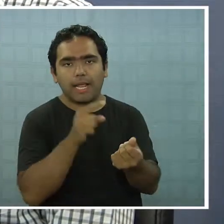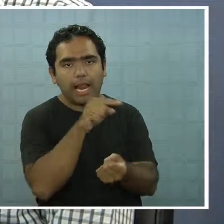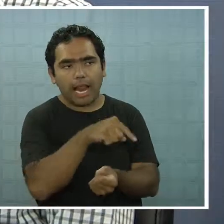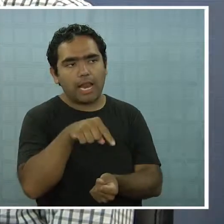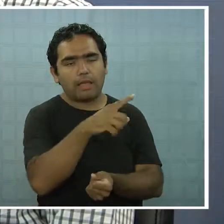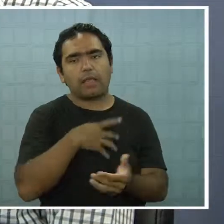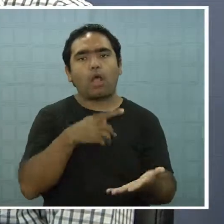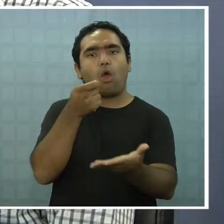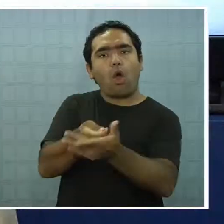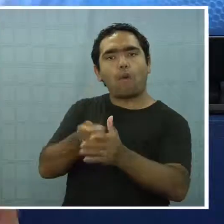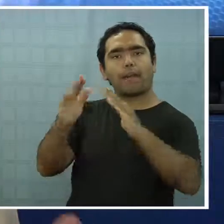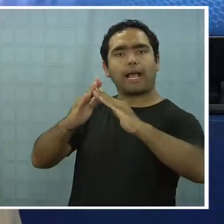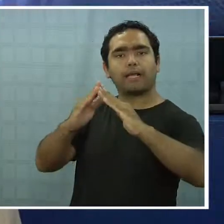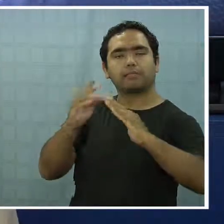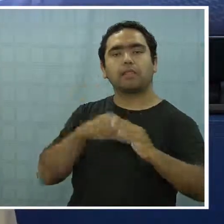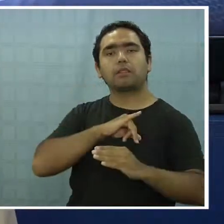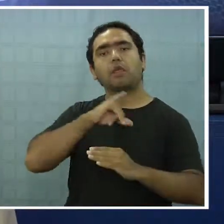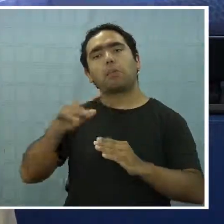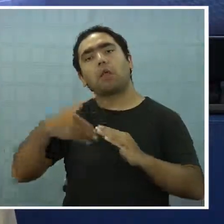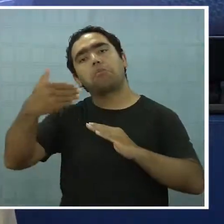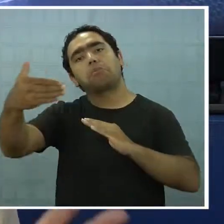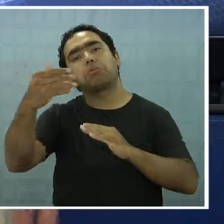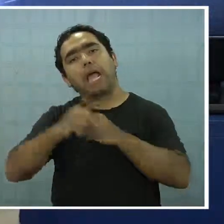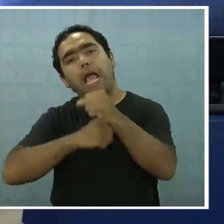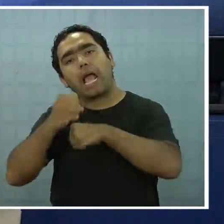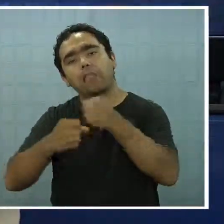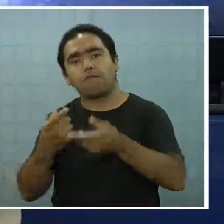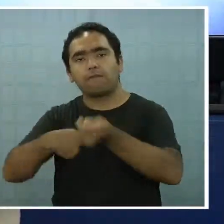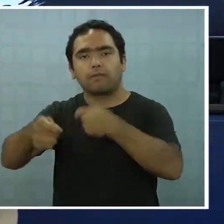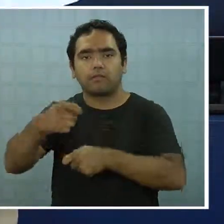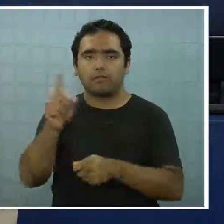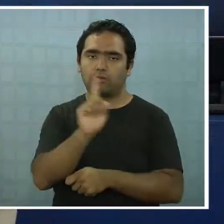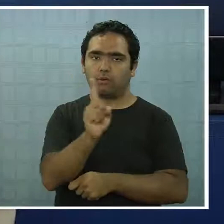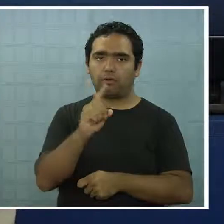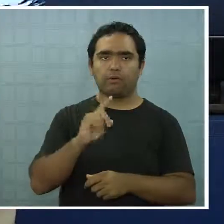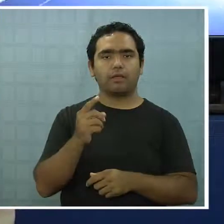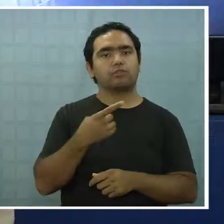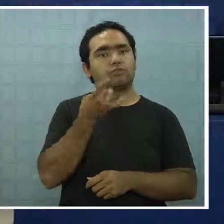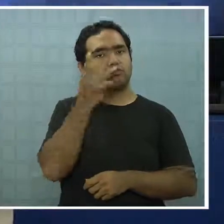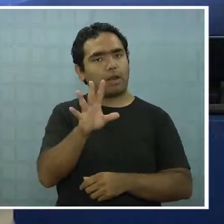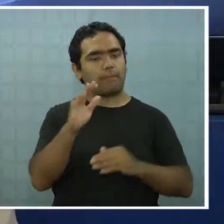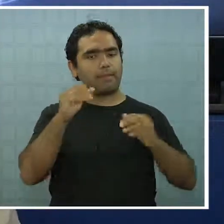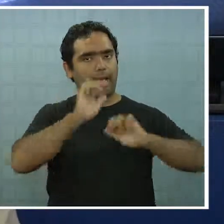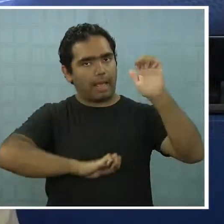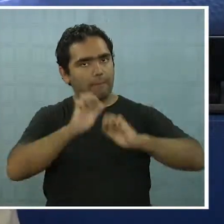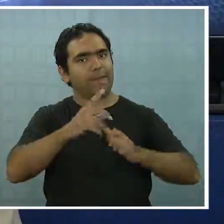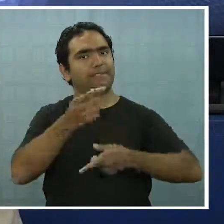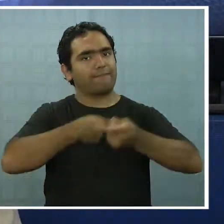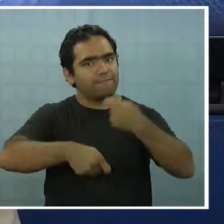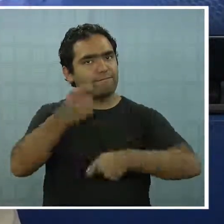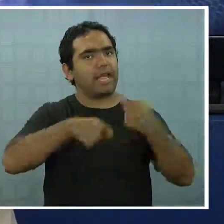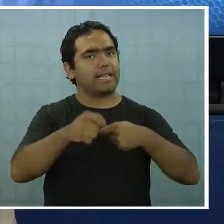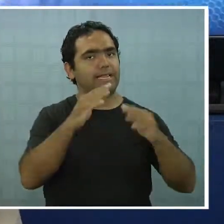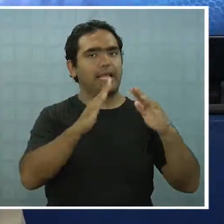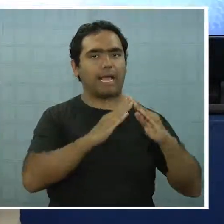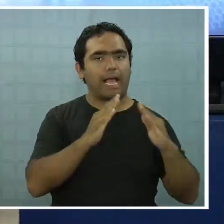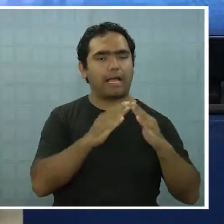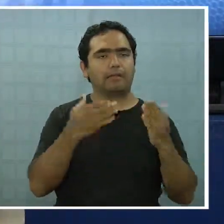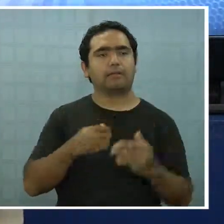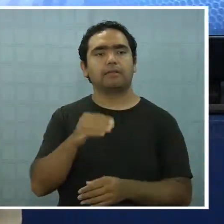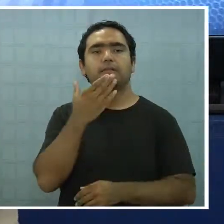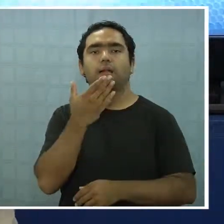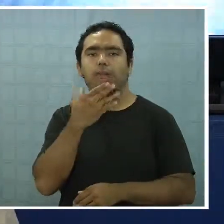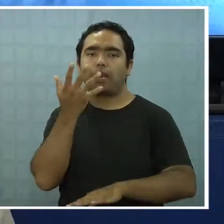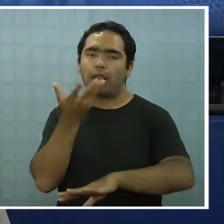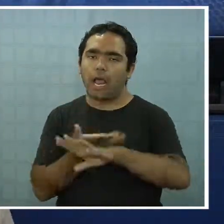su casa y después la va a vender después de un cierto número de años. Entiendo que esa es la diferencia que se va a hacer. Hay otros temas que pueden surgir